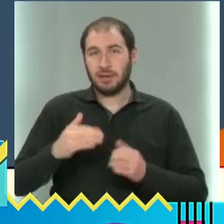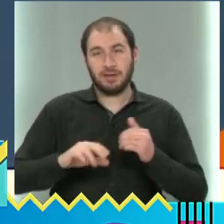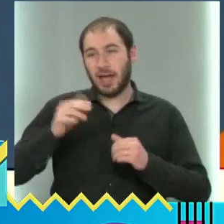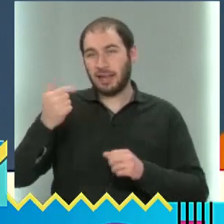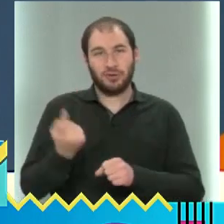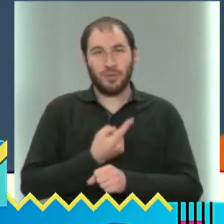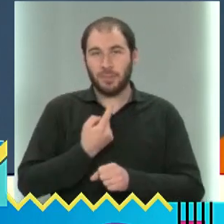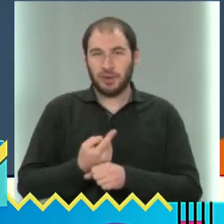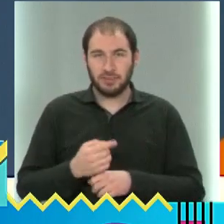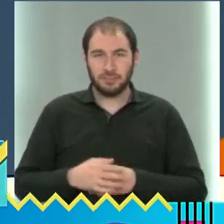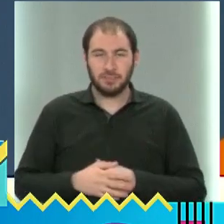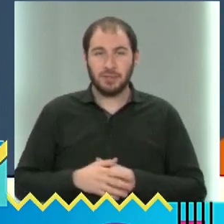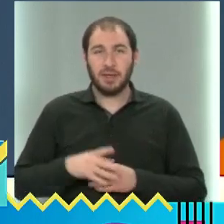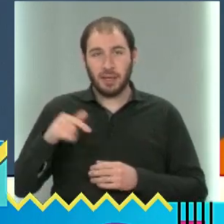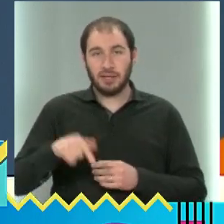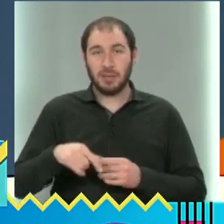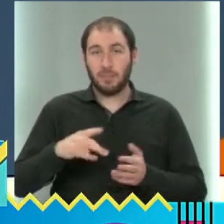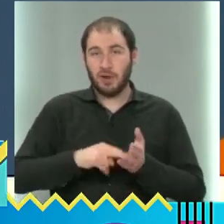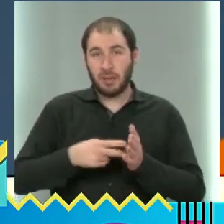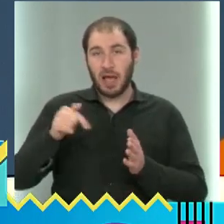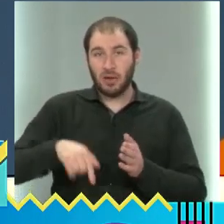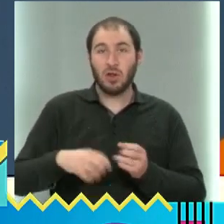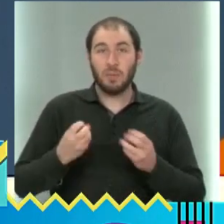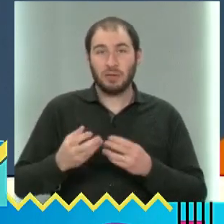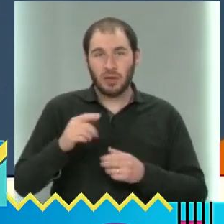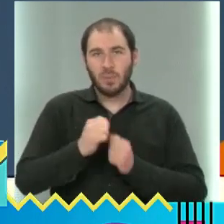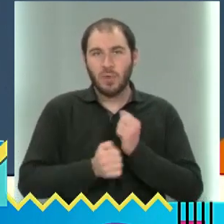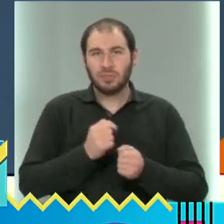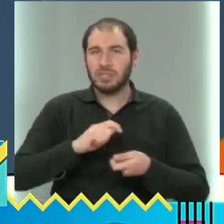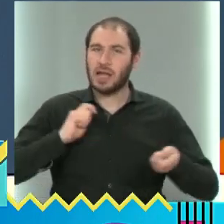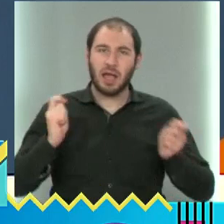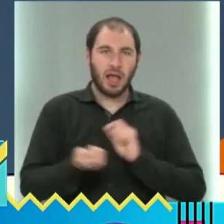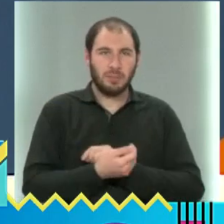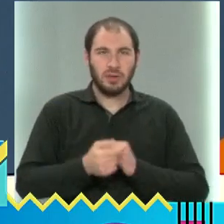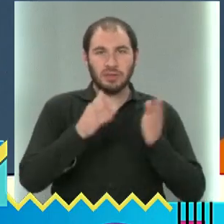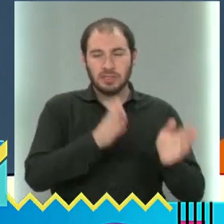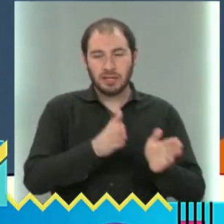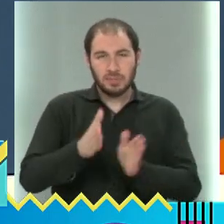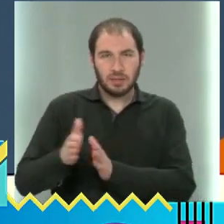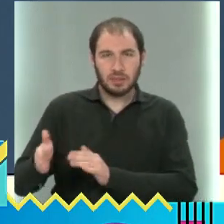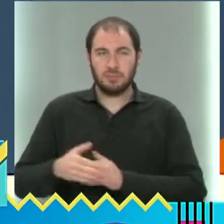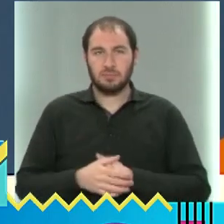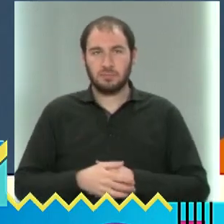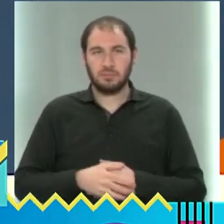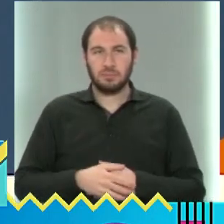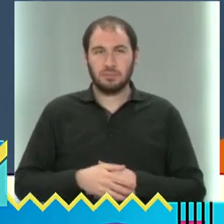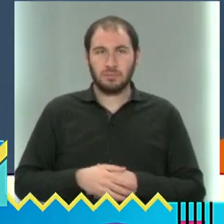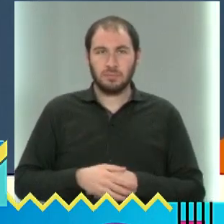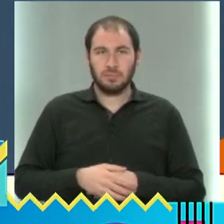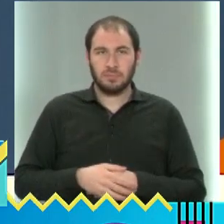ganarla? Entonces, por eso es la situación que estamos viendo, por eso es lo que hay que producir un cambio. Segmentación,